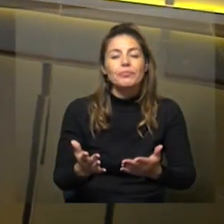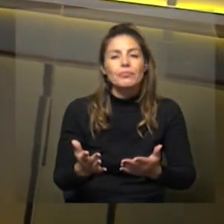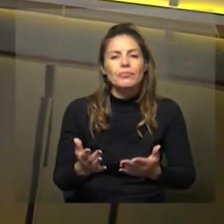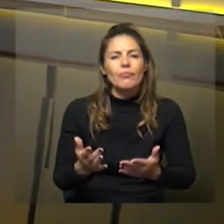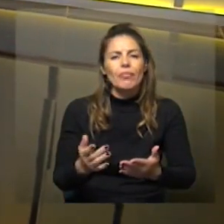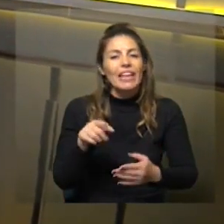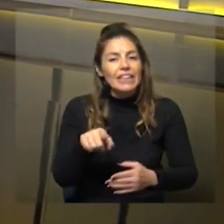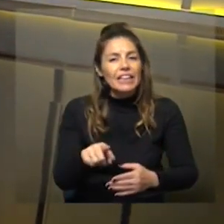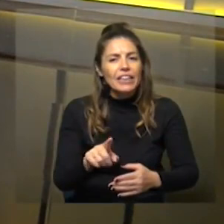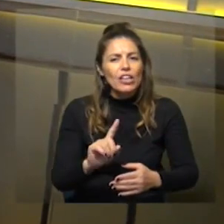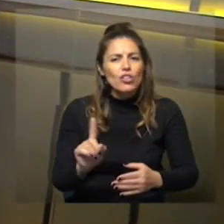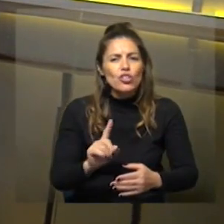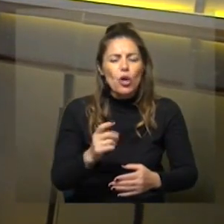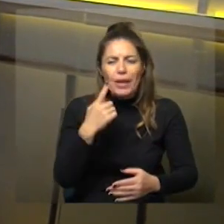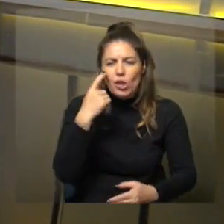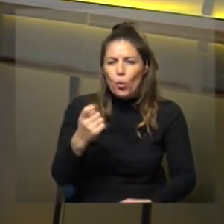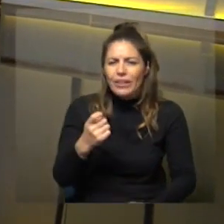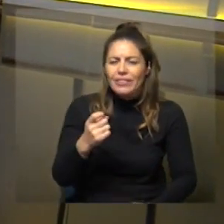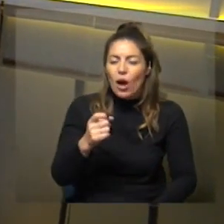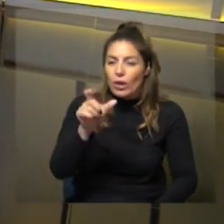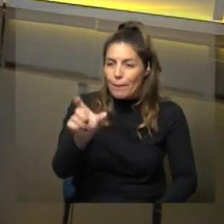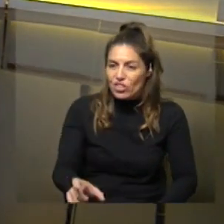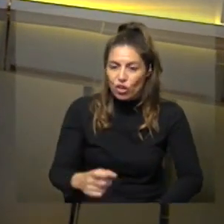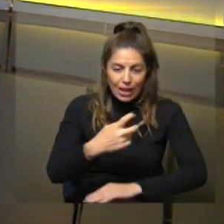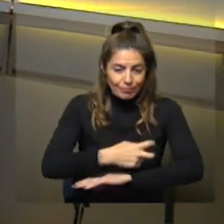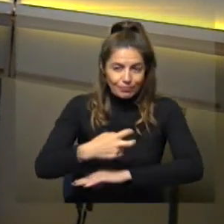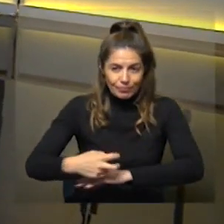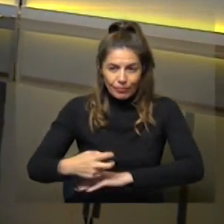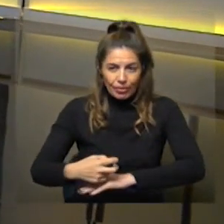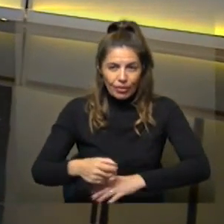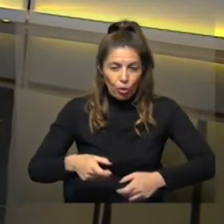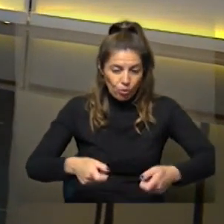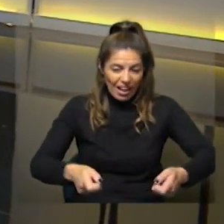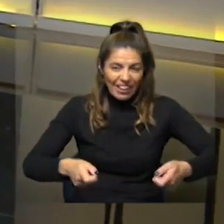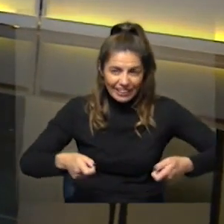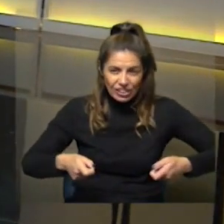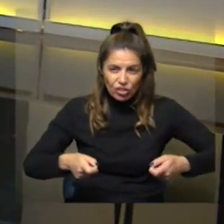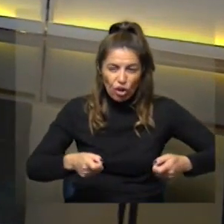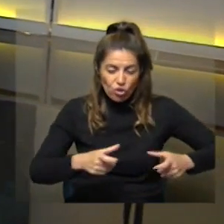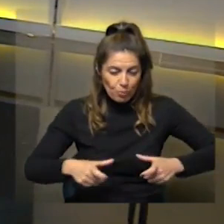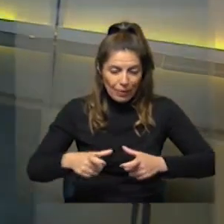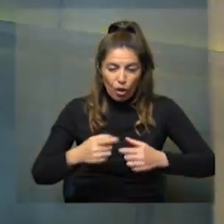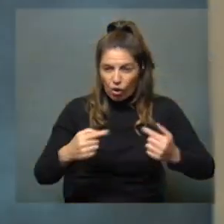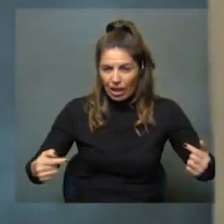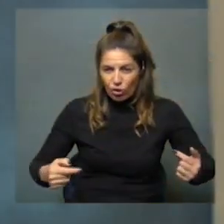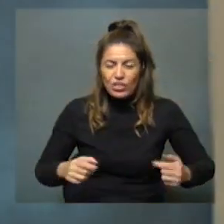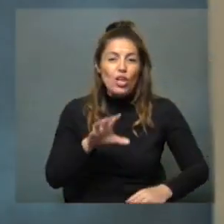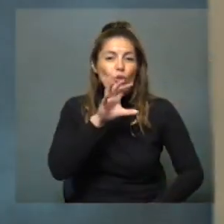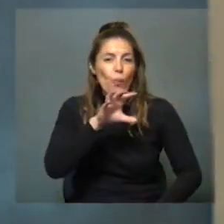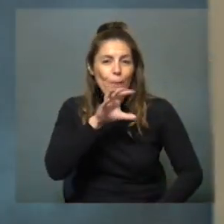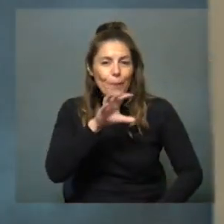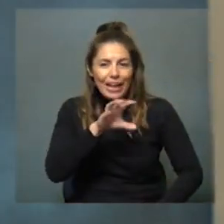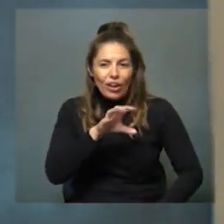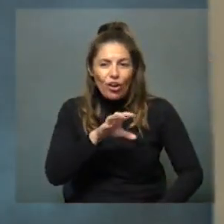en el caso este yo noté que era una persona que estaba en situación de calle porque uh-huh. estaba con un carrito de supermercado con sus pertenencias y un perro que lo